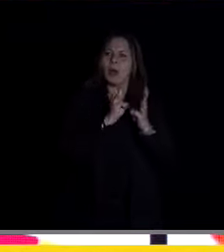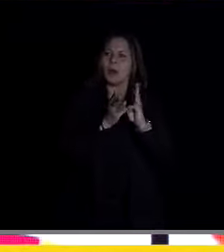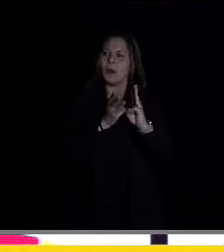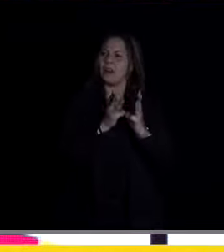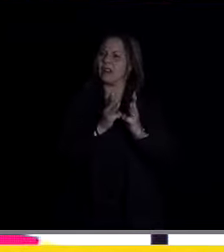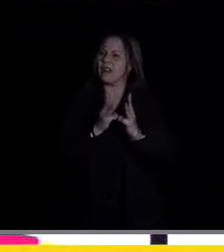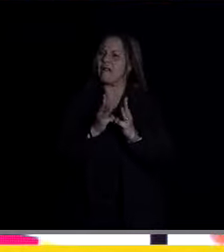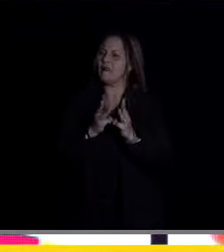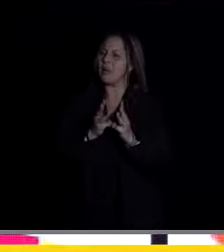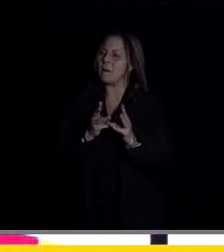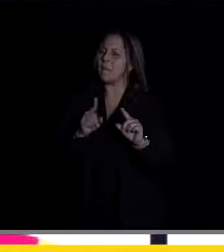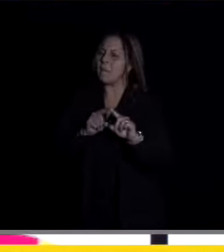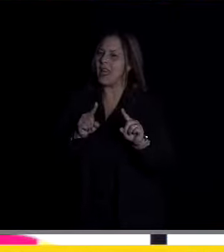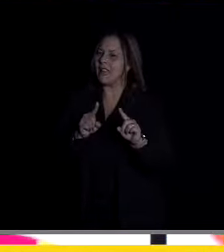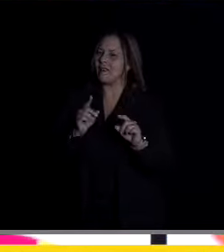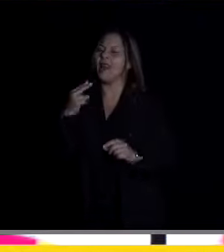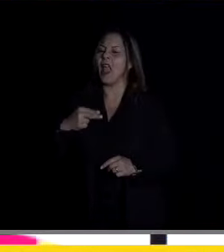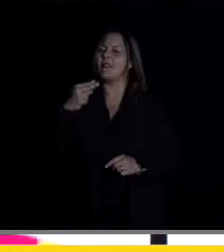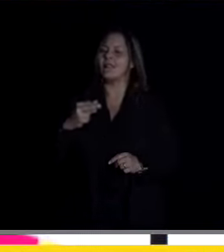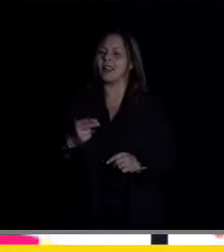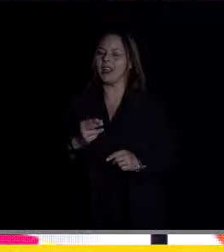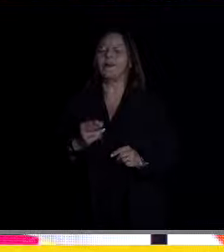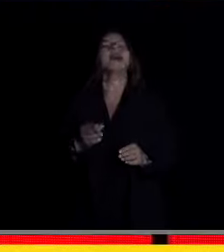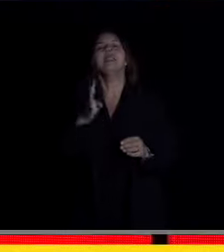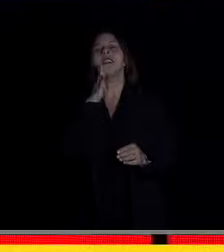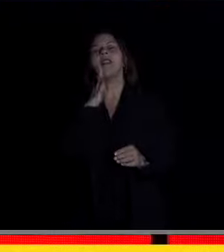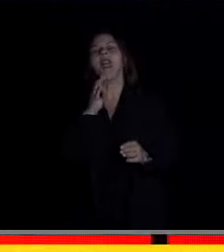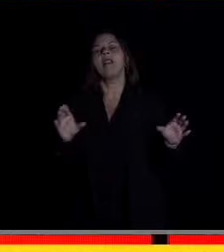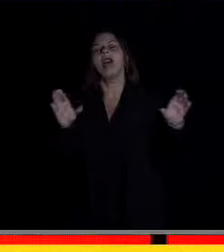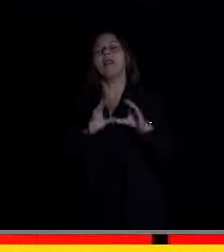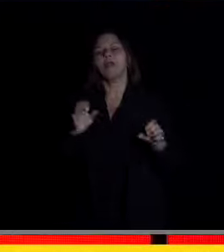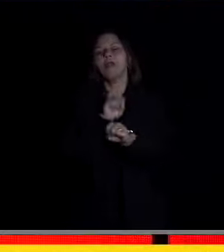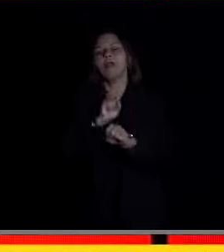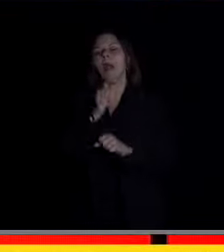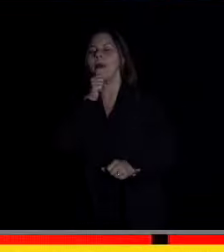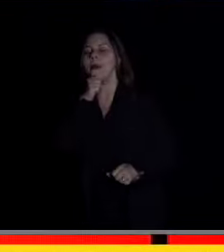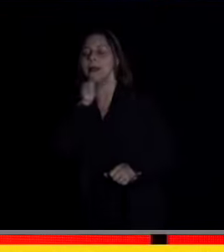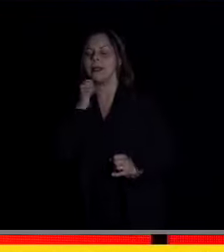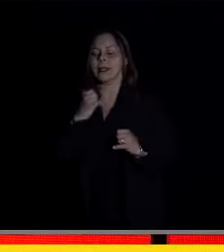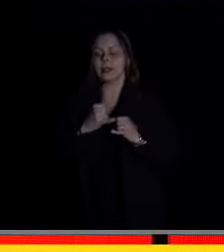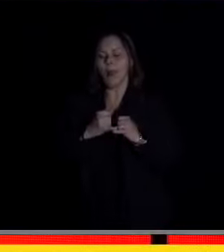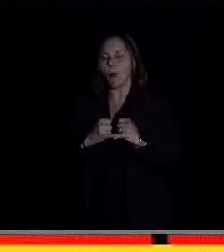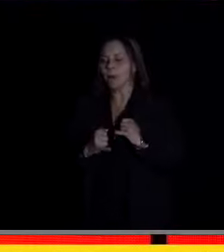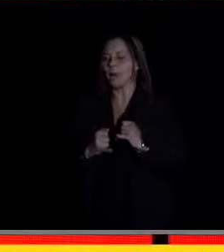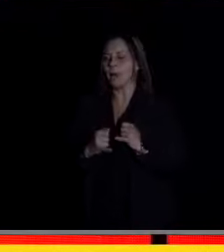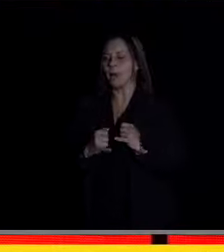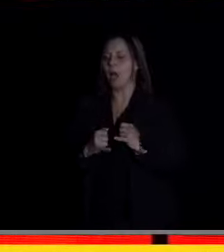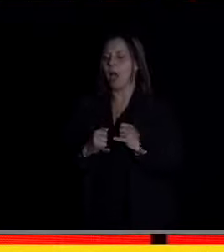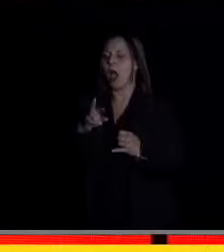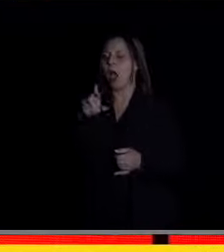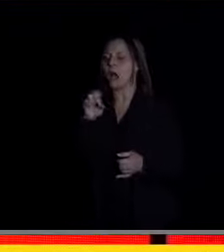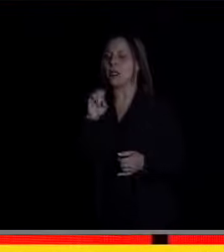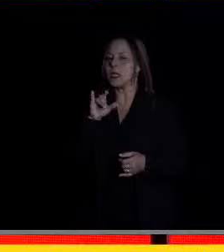lleva a hablar de acción, de trabajo y de resiliencia. Y esta última es como la palabra que